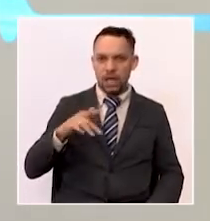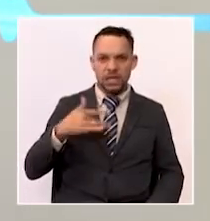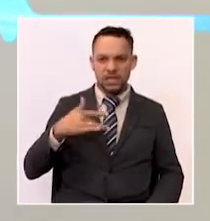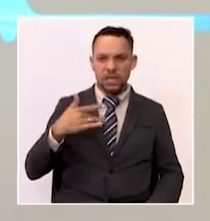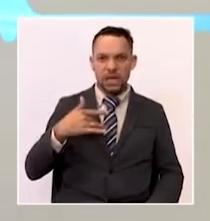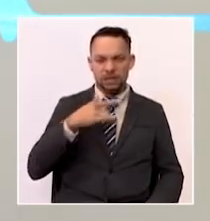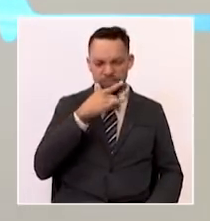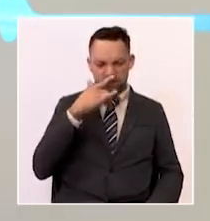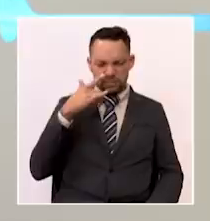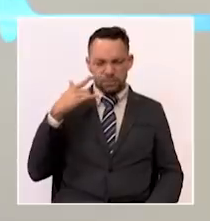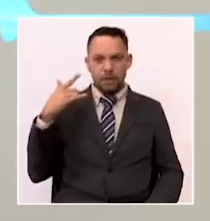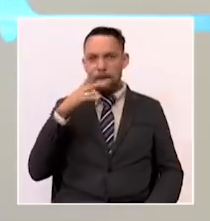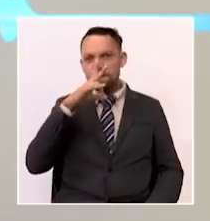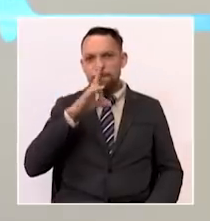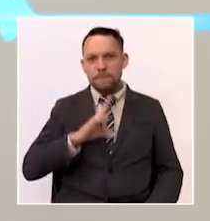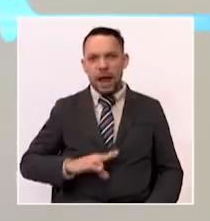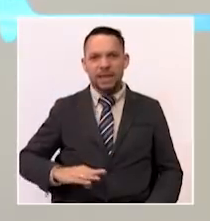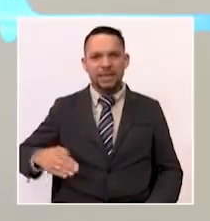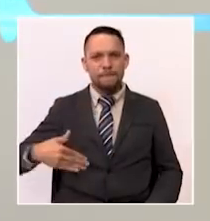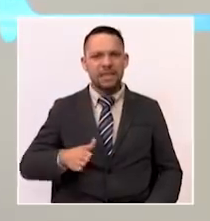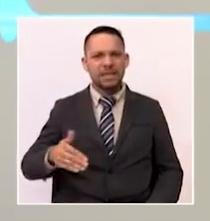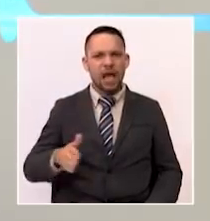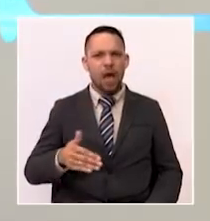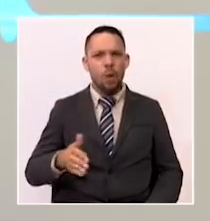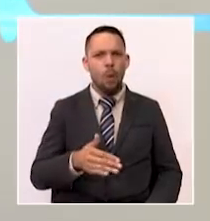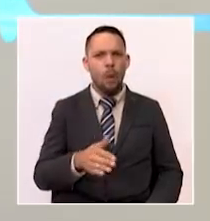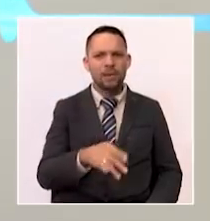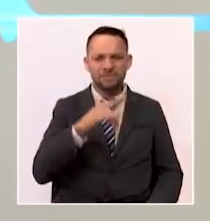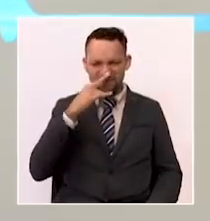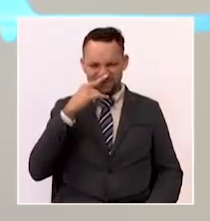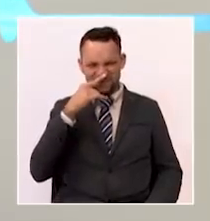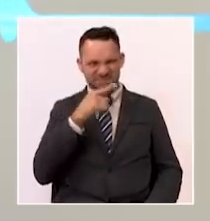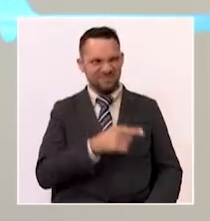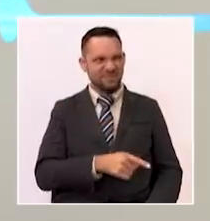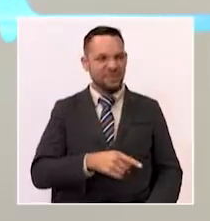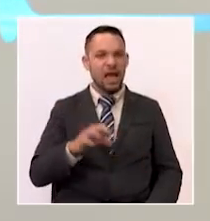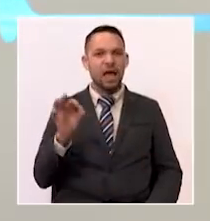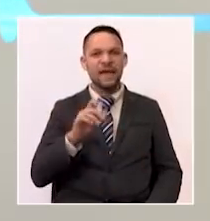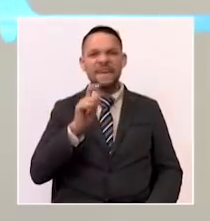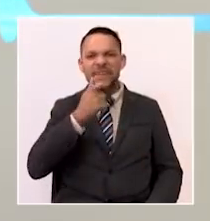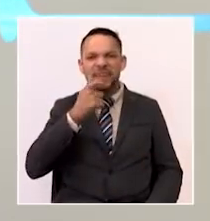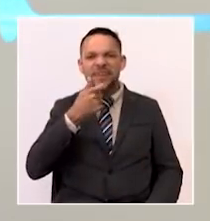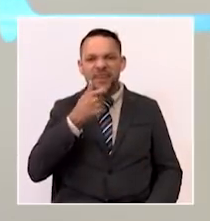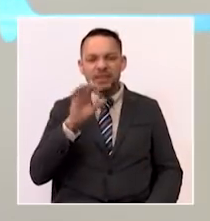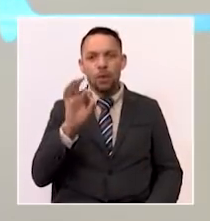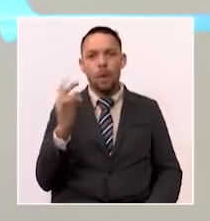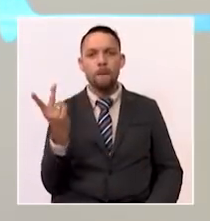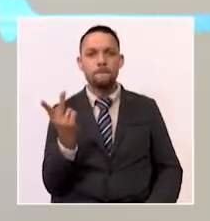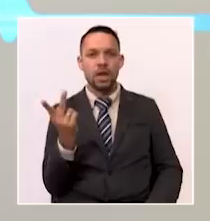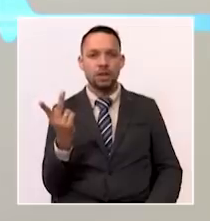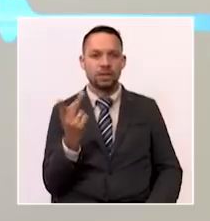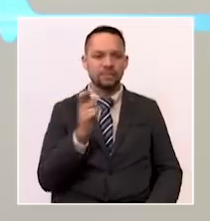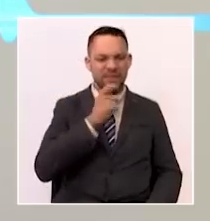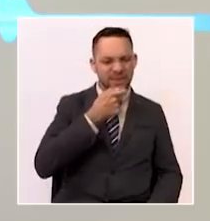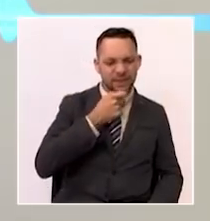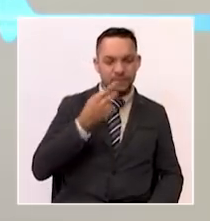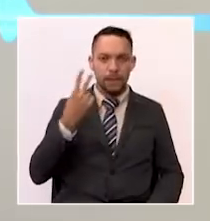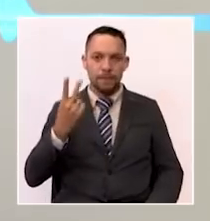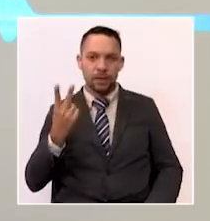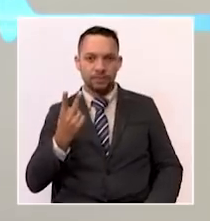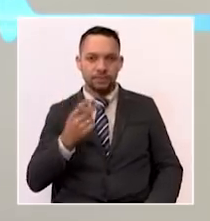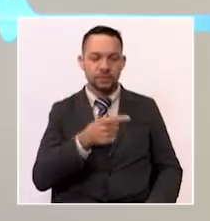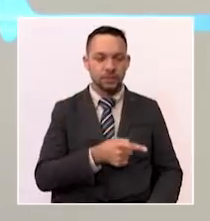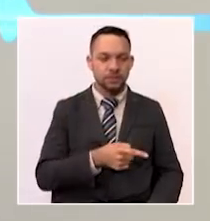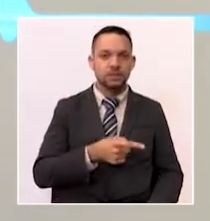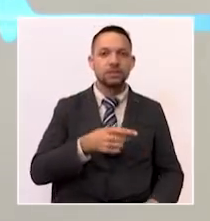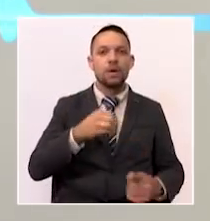a pescado, es un olor muy fuerte, y el flujo puede ir gris o puede ser verde. El flujo gris es típico de la Gardnerella, y la Gardnerella